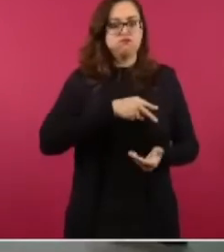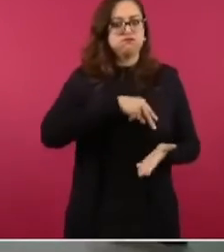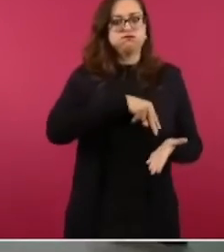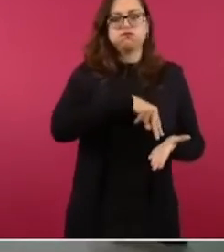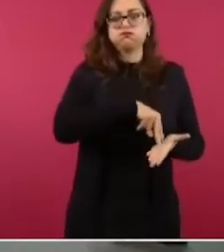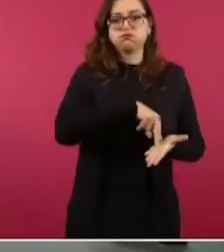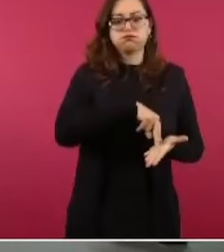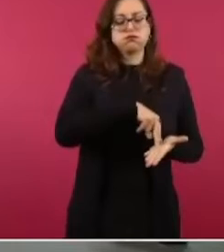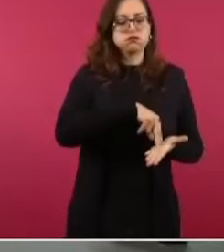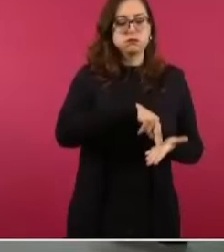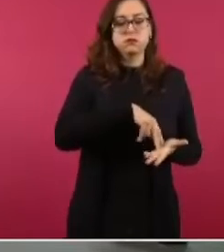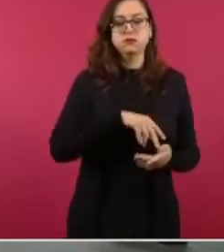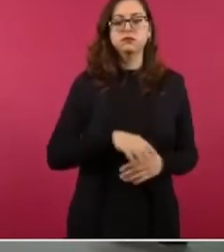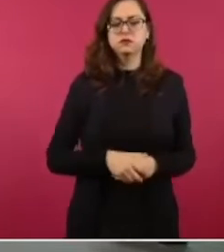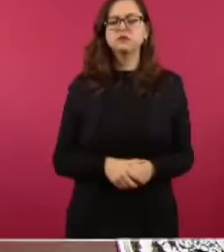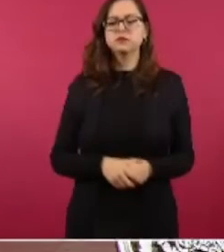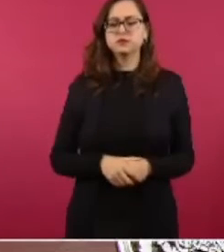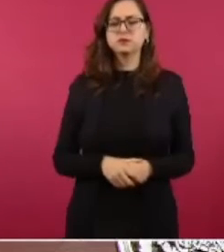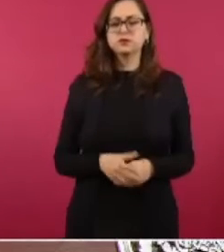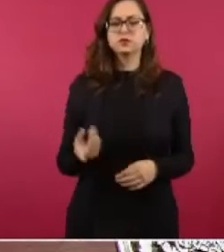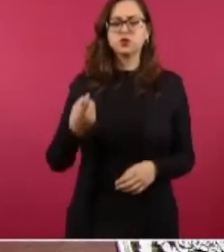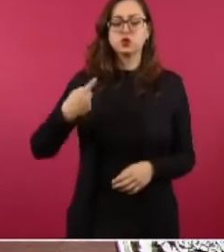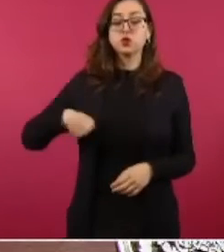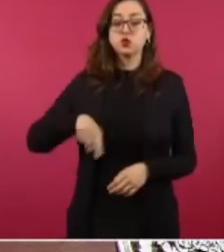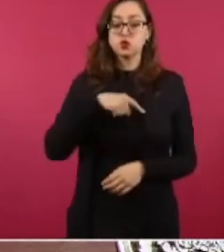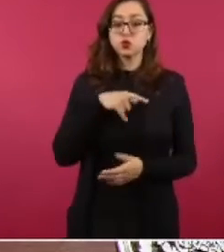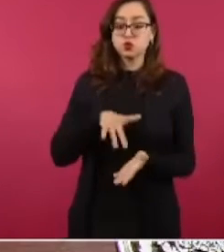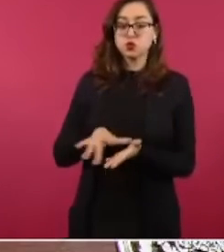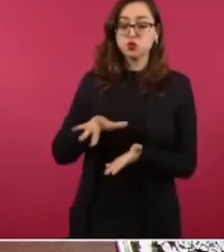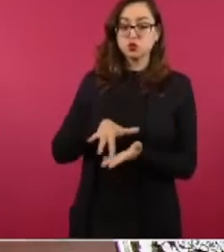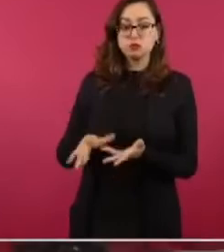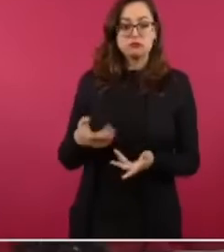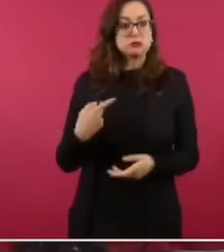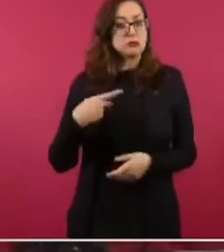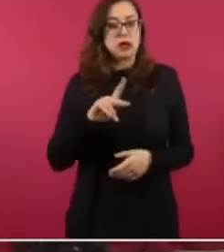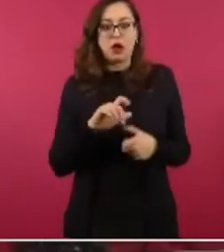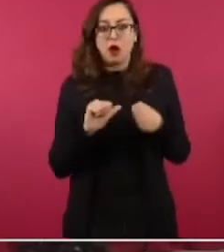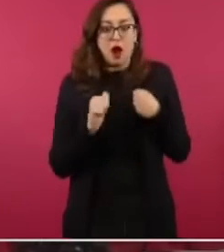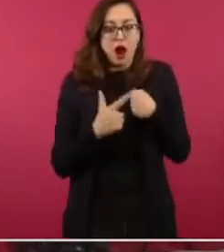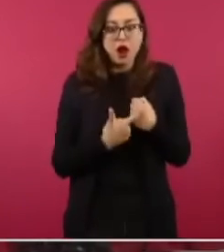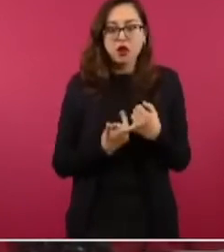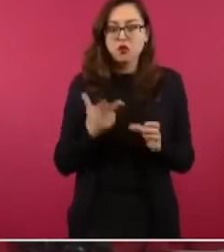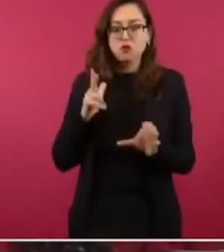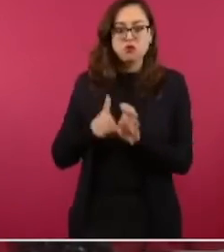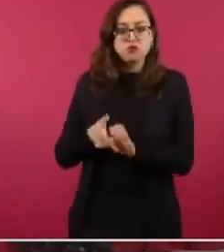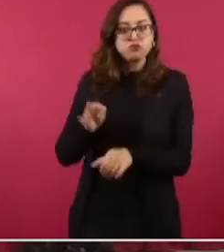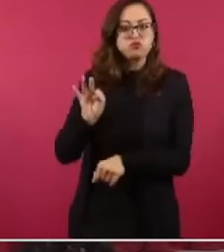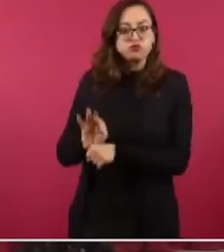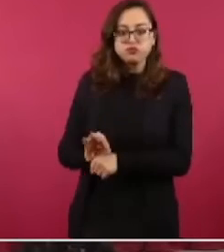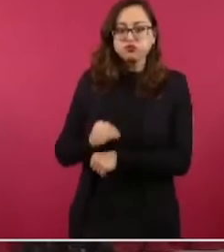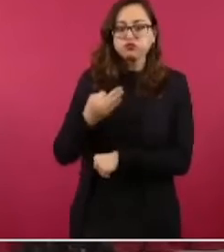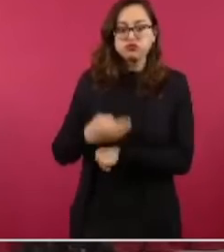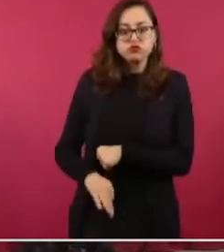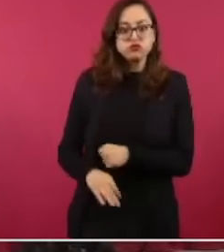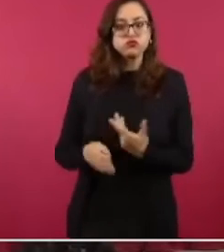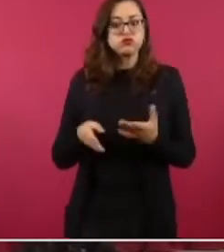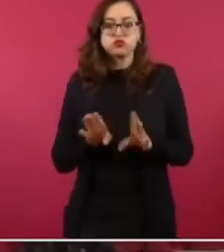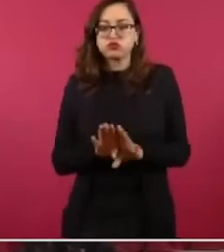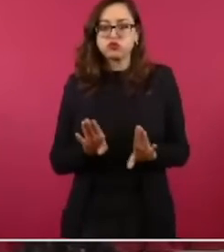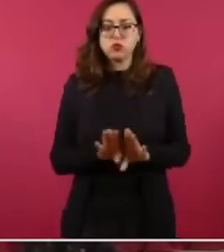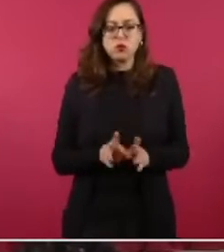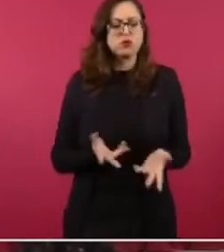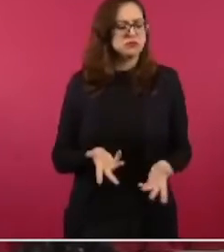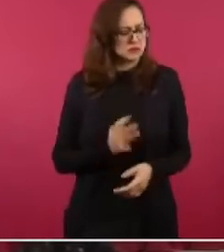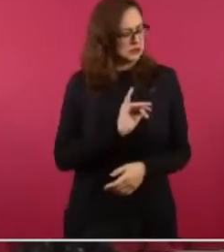a seguir apoyando. Pero se va a implementar algo aquí, un refugio temporal. Pues siempre tenemos que muchos,